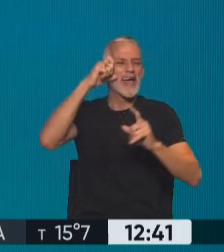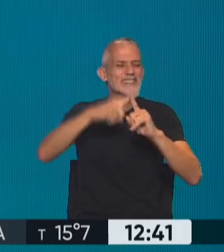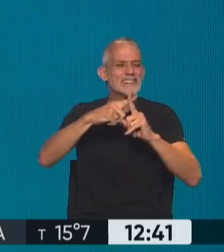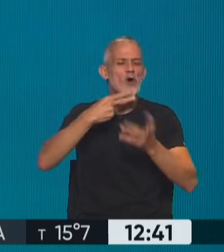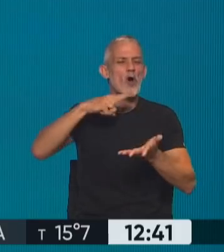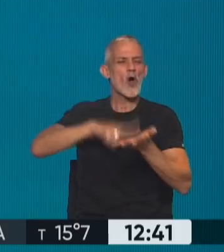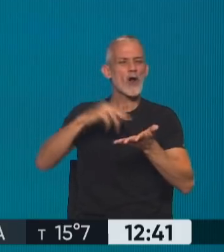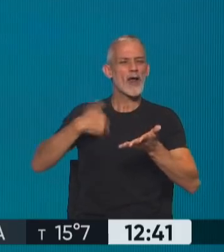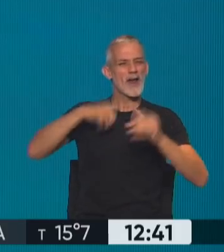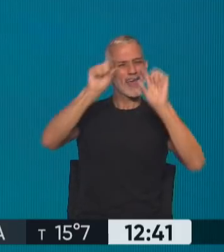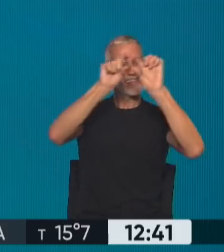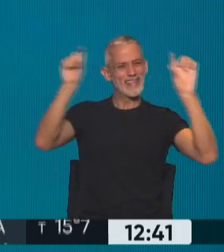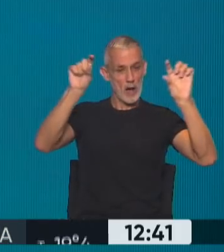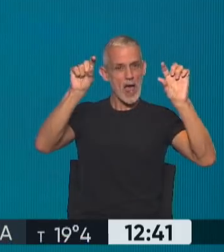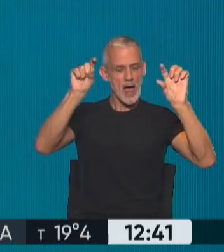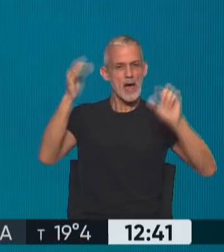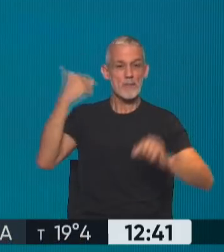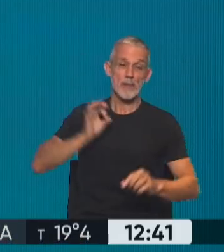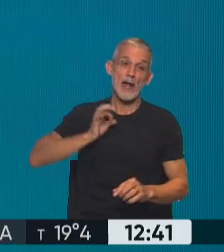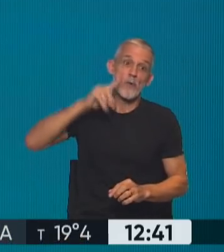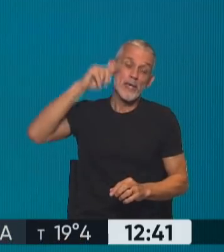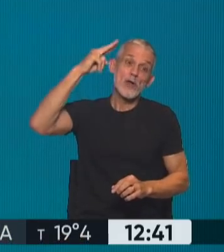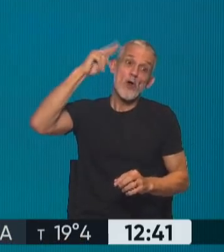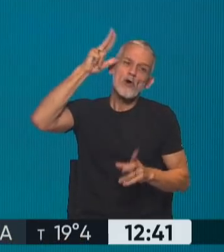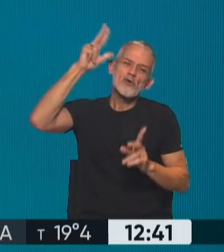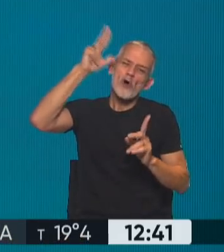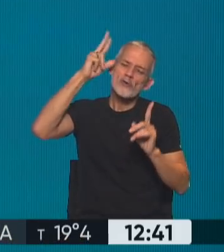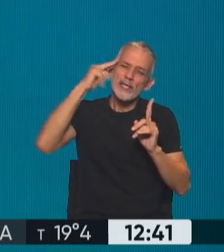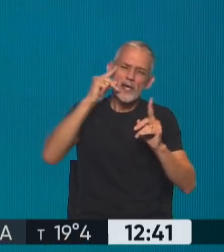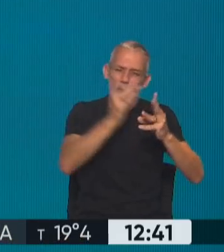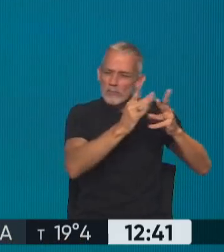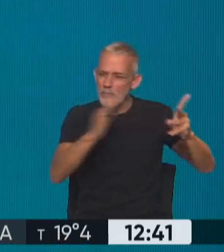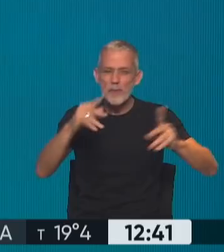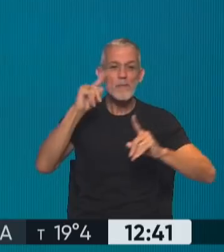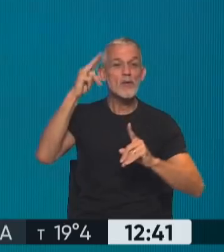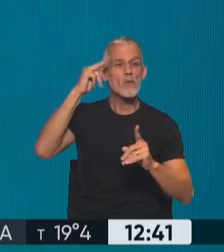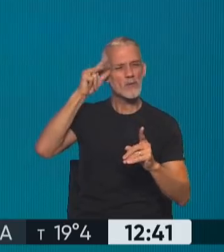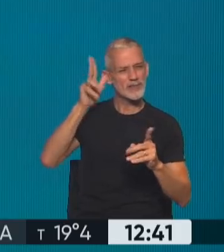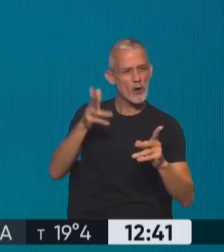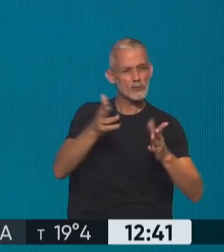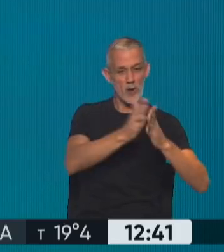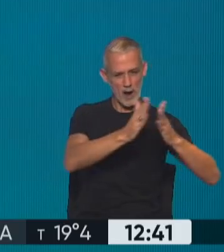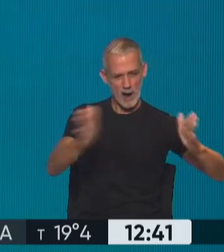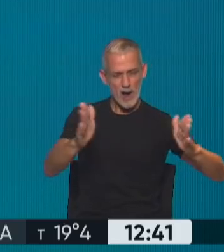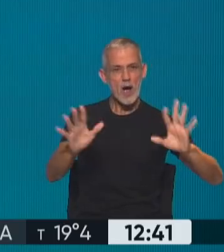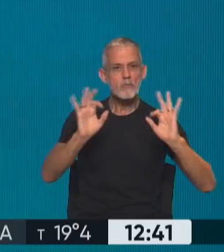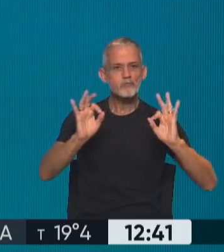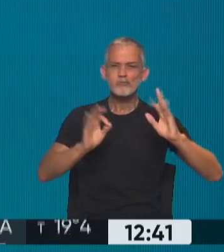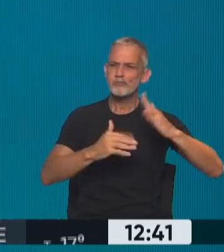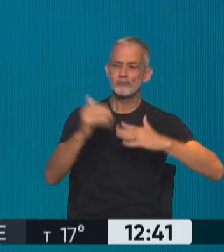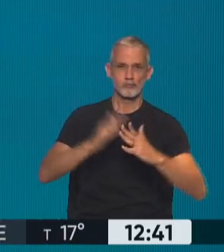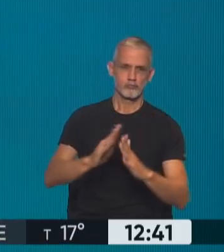Argentino, que comenzó allá por 1889 y terminó en 1928, y que fue